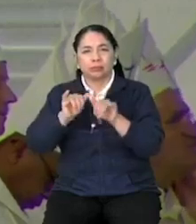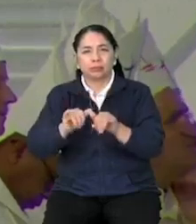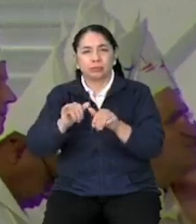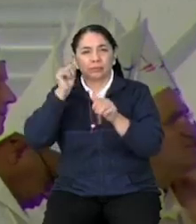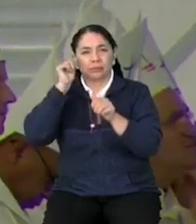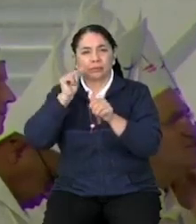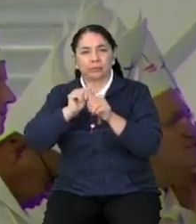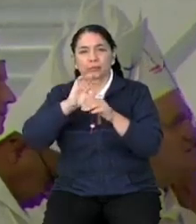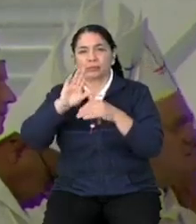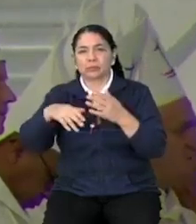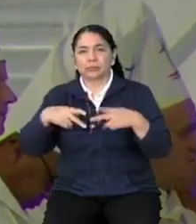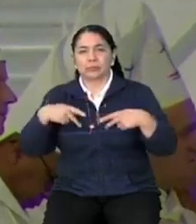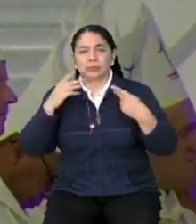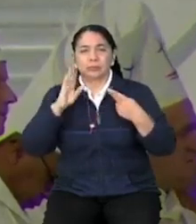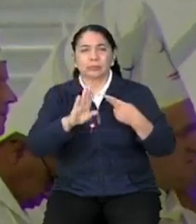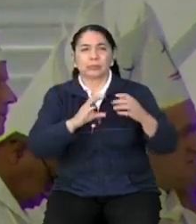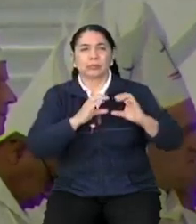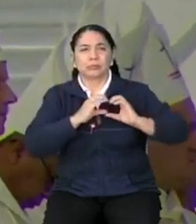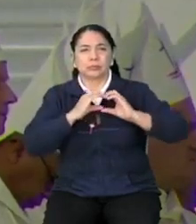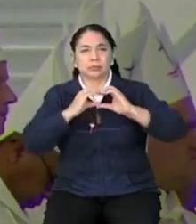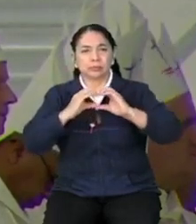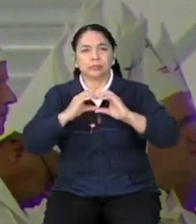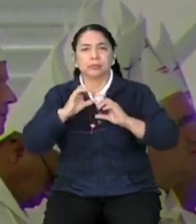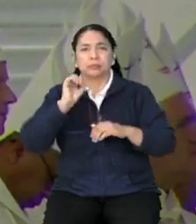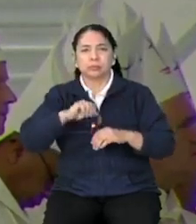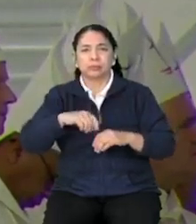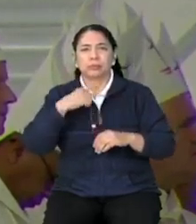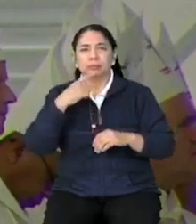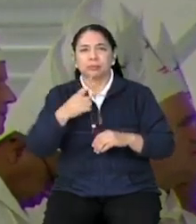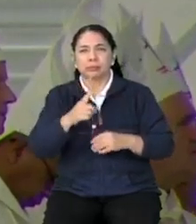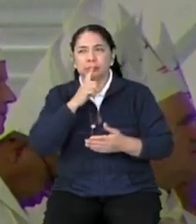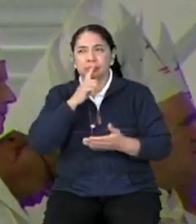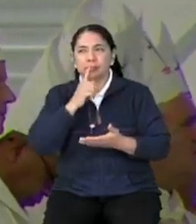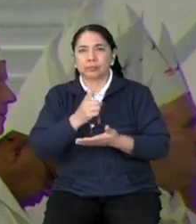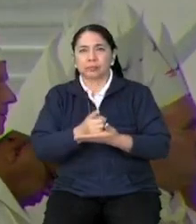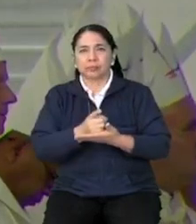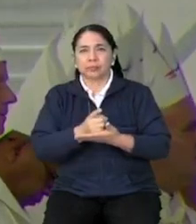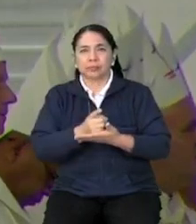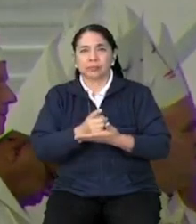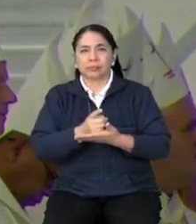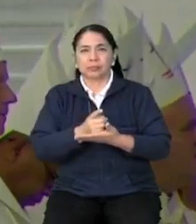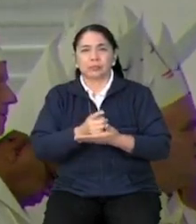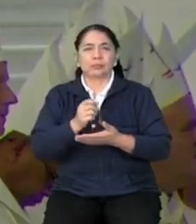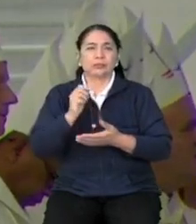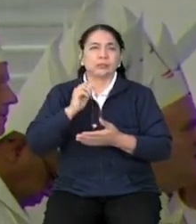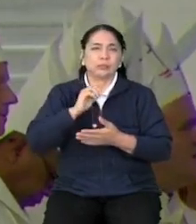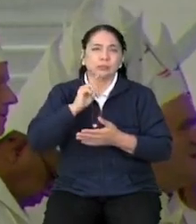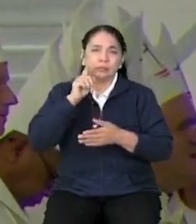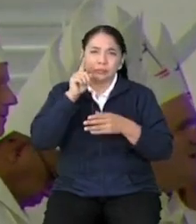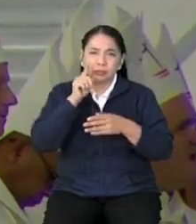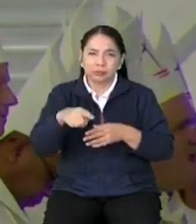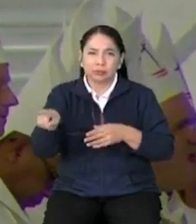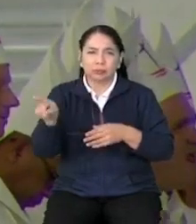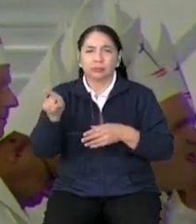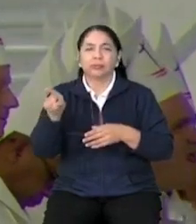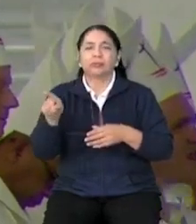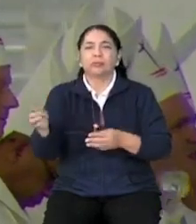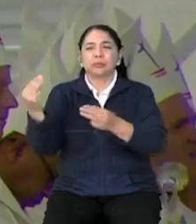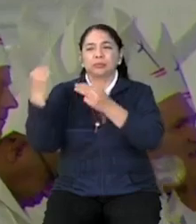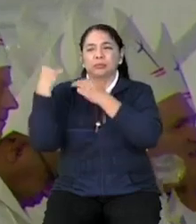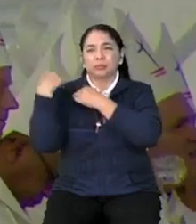sus corazones y podrán decir con certeza de que son los misioneros